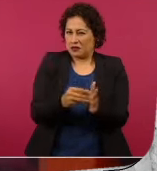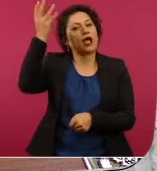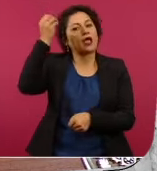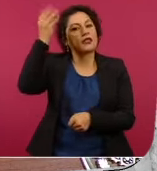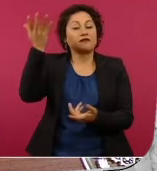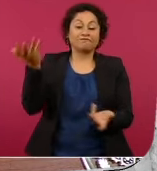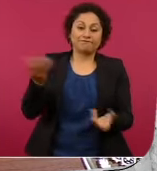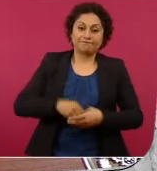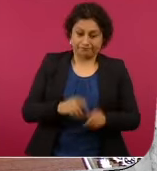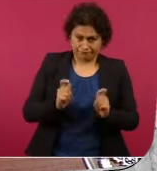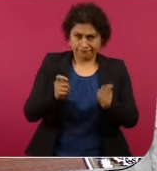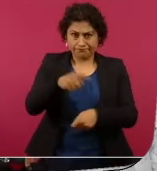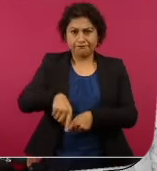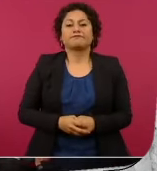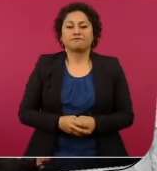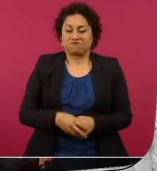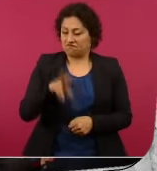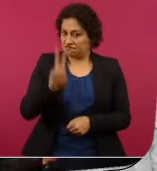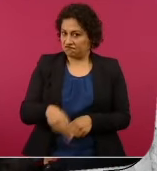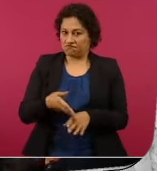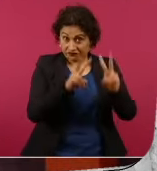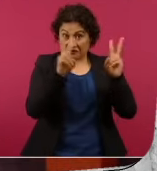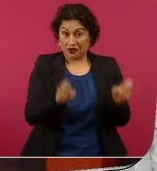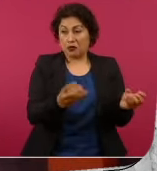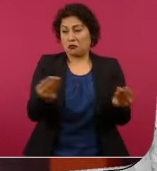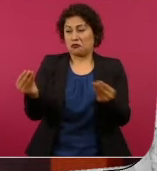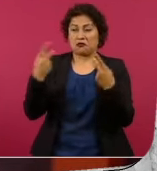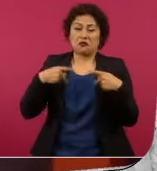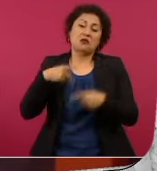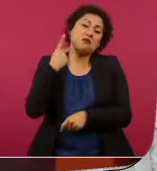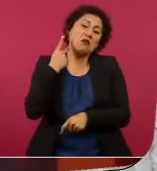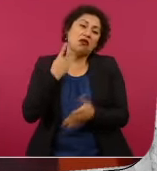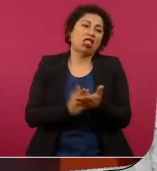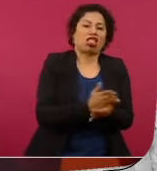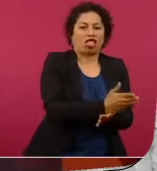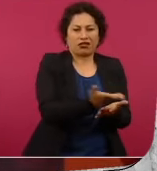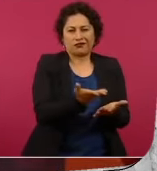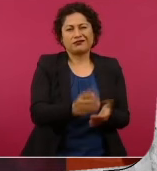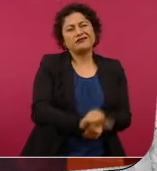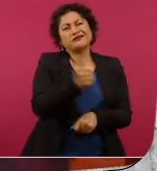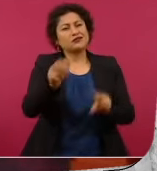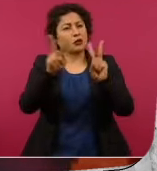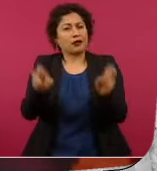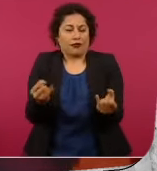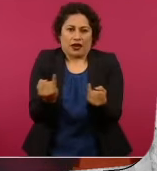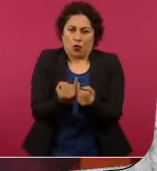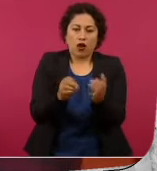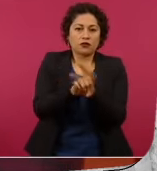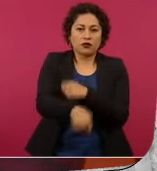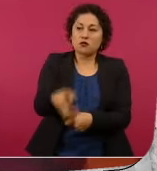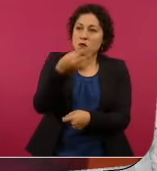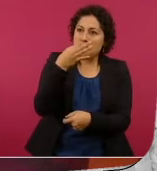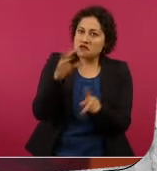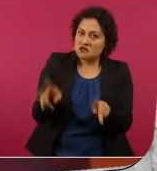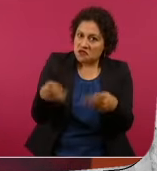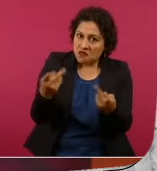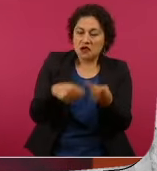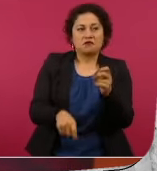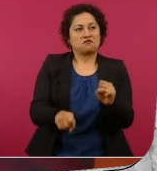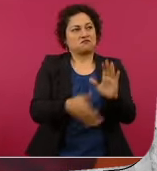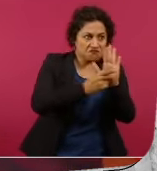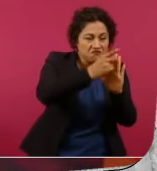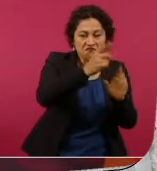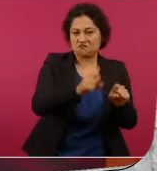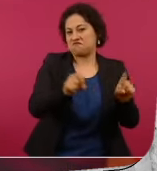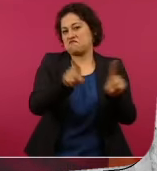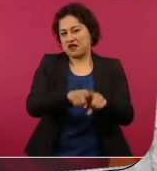departamento. Se metían políticos, como en todo, en la venta de las medicinas, en la construcción de unidades